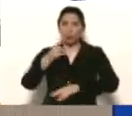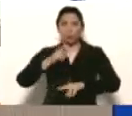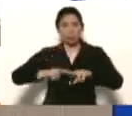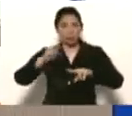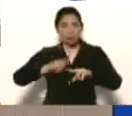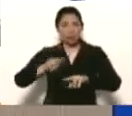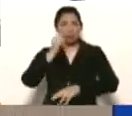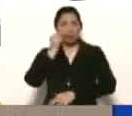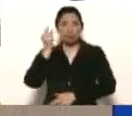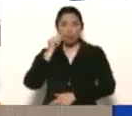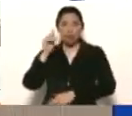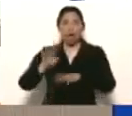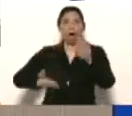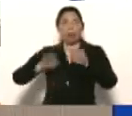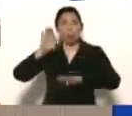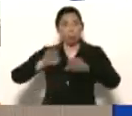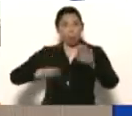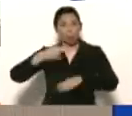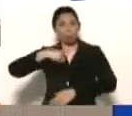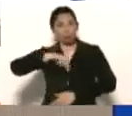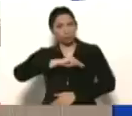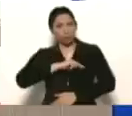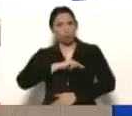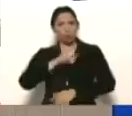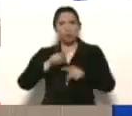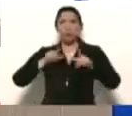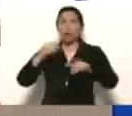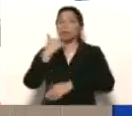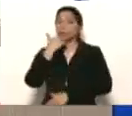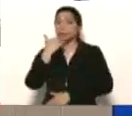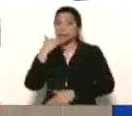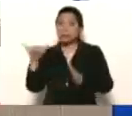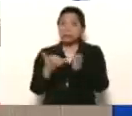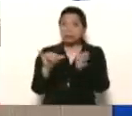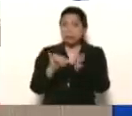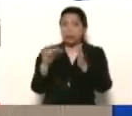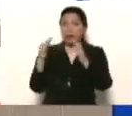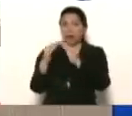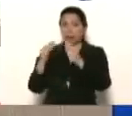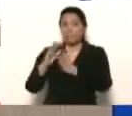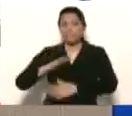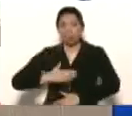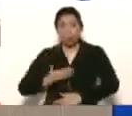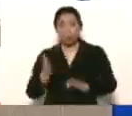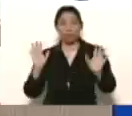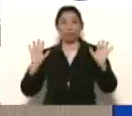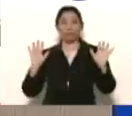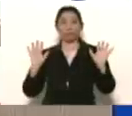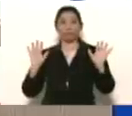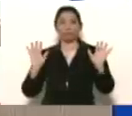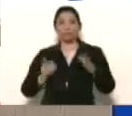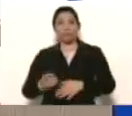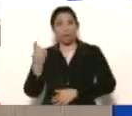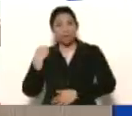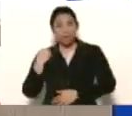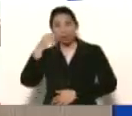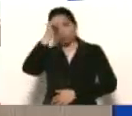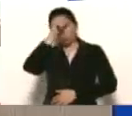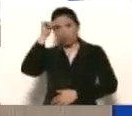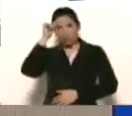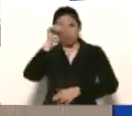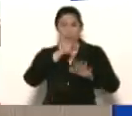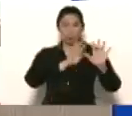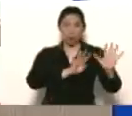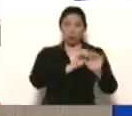niños aún estando en las zonas cercanas a su casa pues que pudieran salir ayer domingo desde las